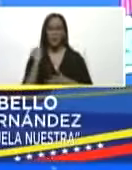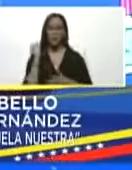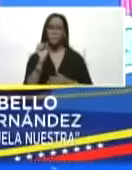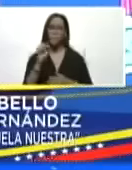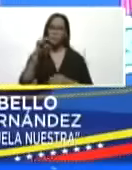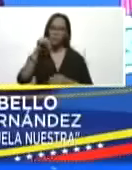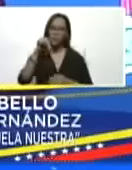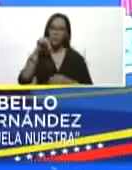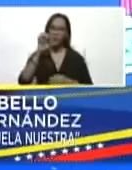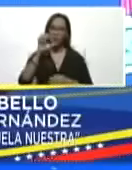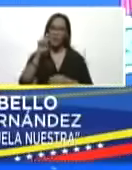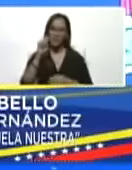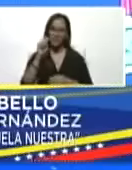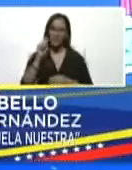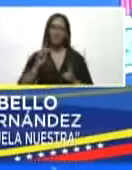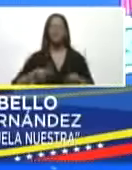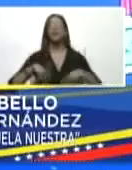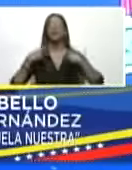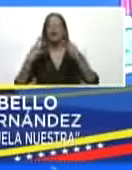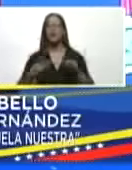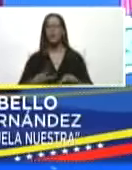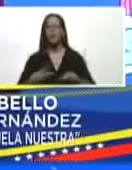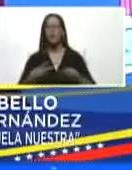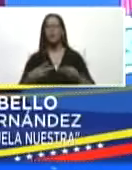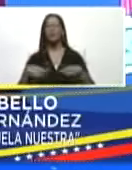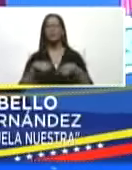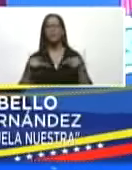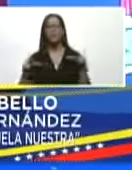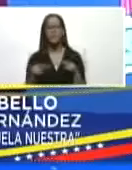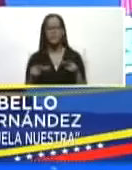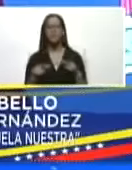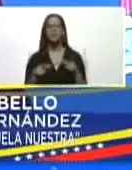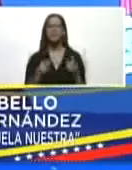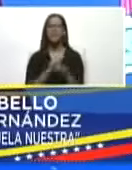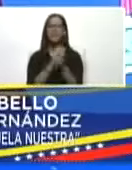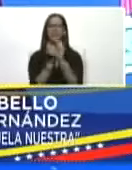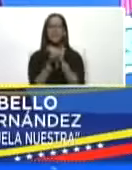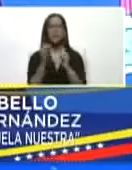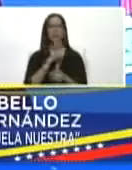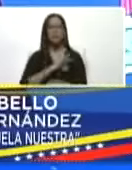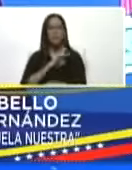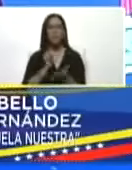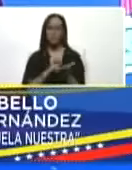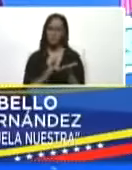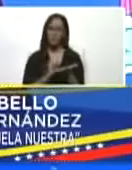2030.net para la nueva época de transición al socialismo. Tomen nota.